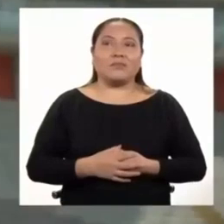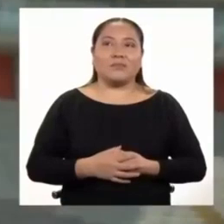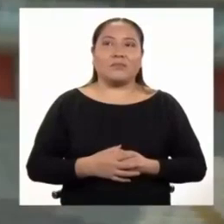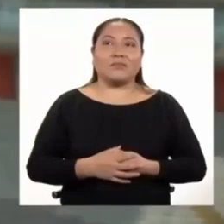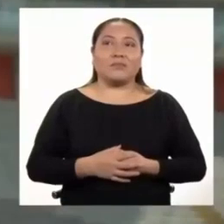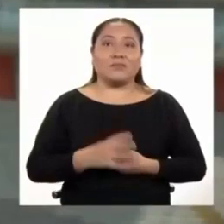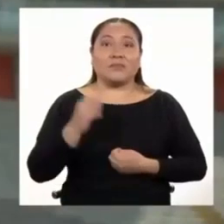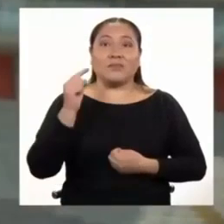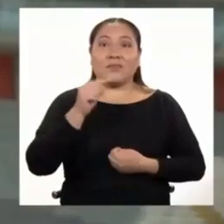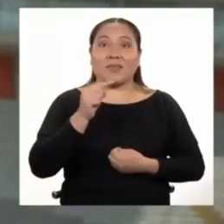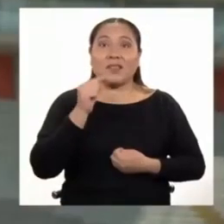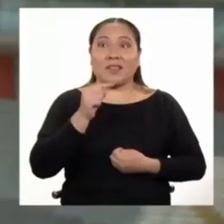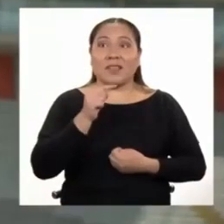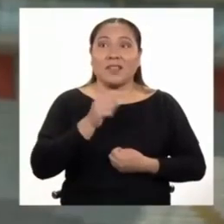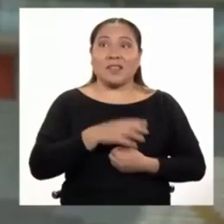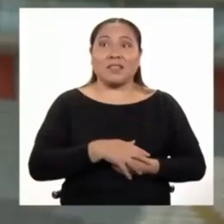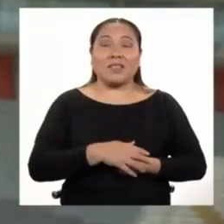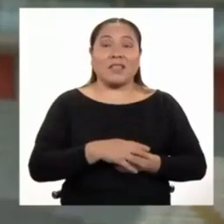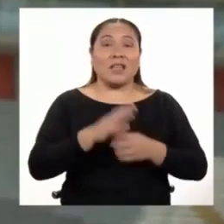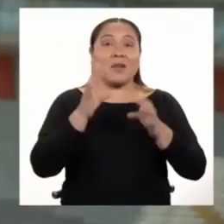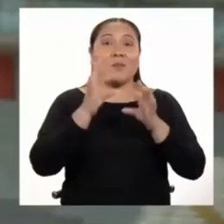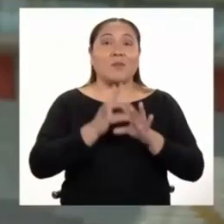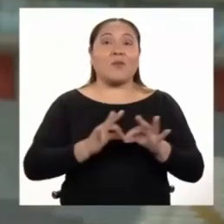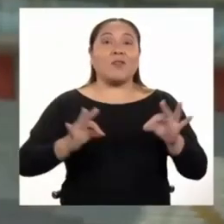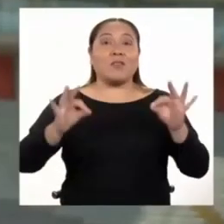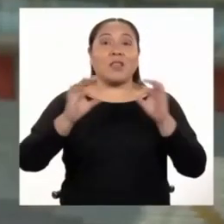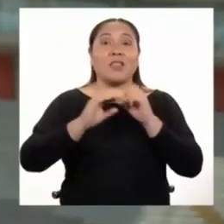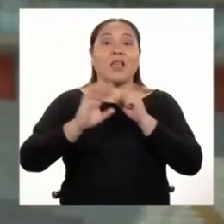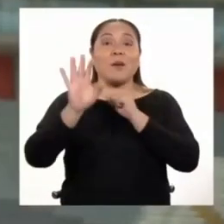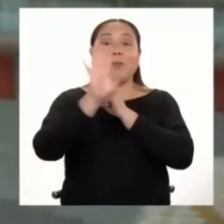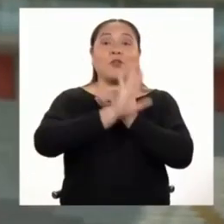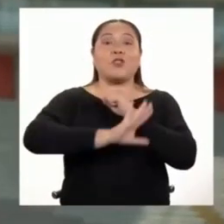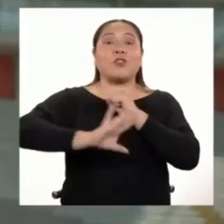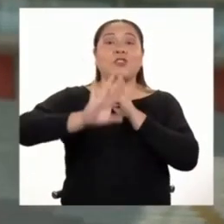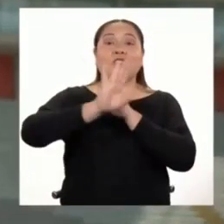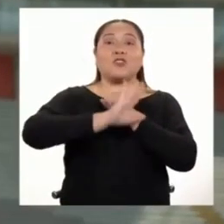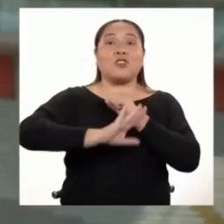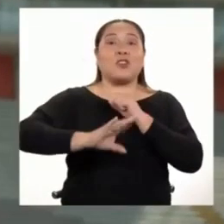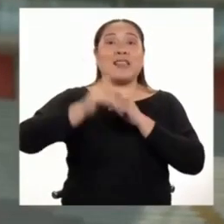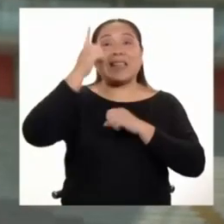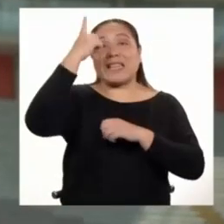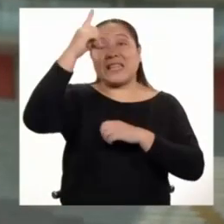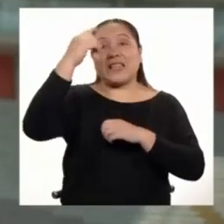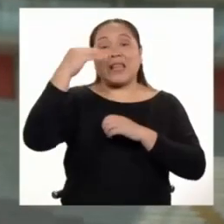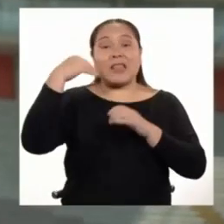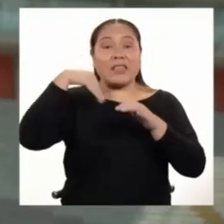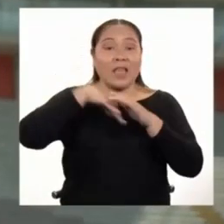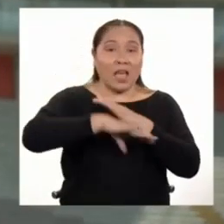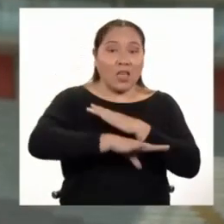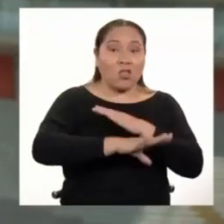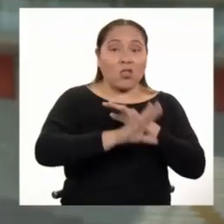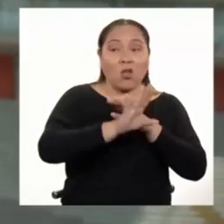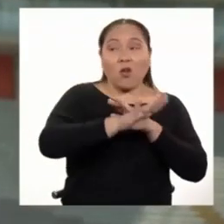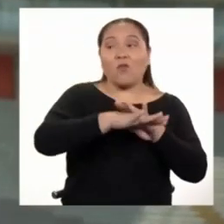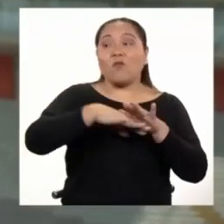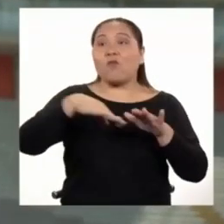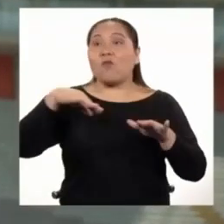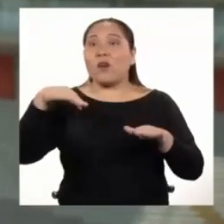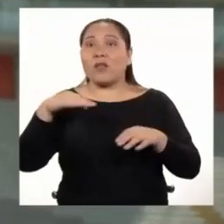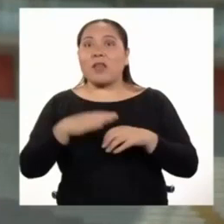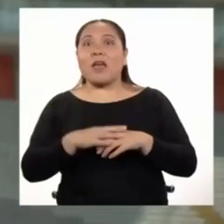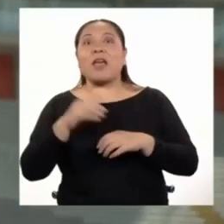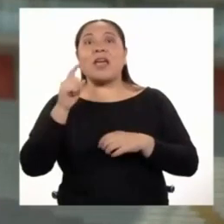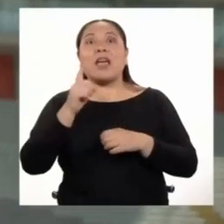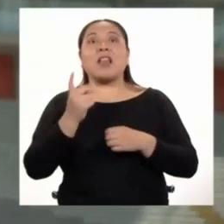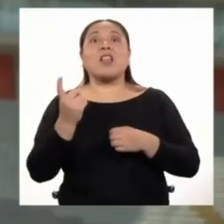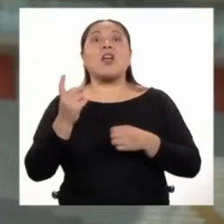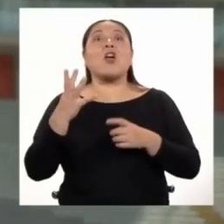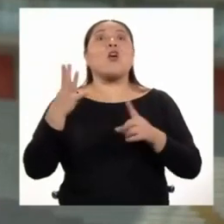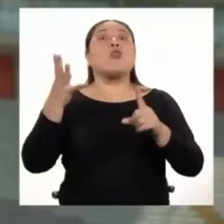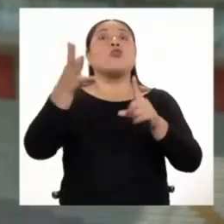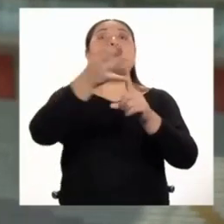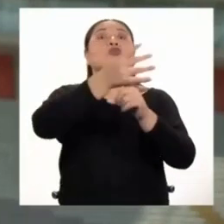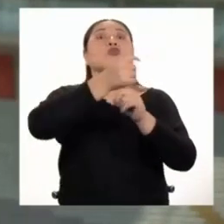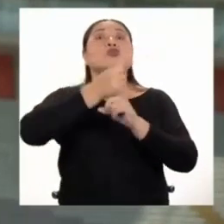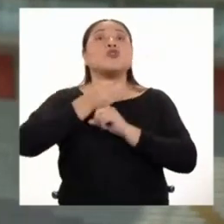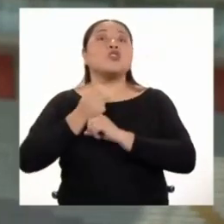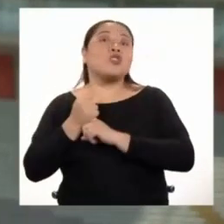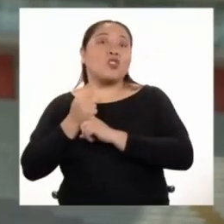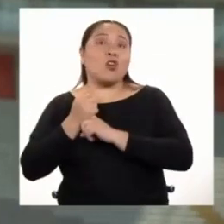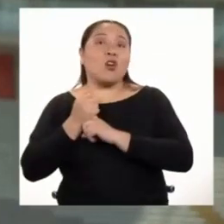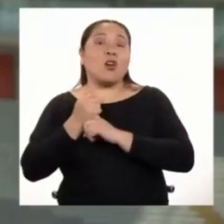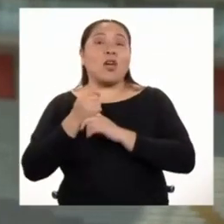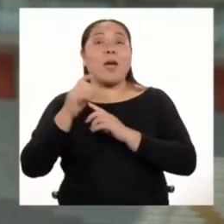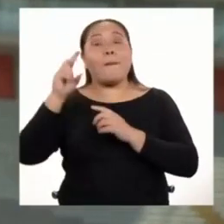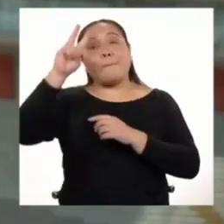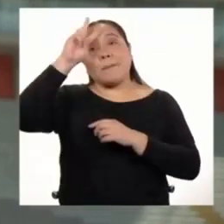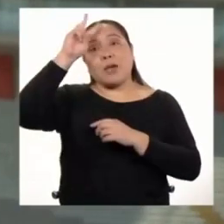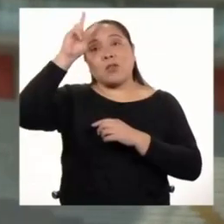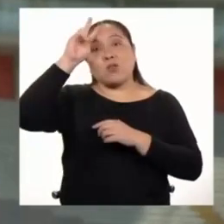Siendo un baluarte de la defensa y un líder dentro y fuera de la cancha, Chumpitaz logró que el Perú clasificara a los mundiales de